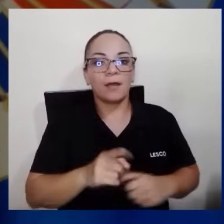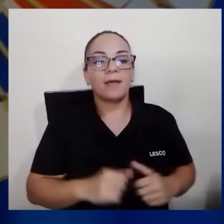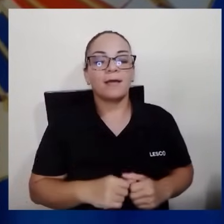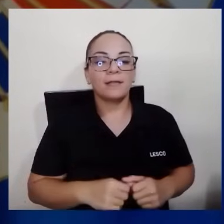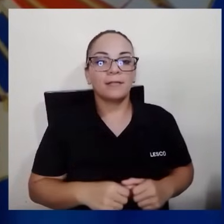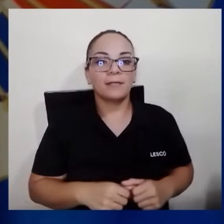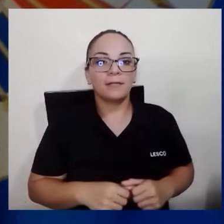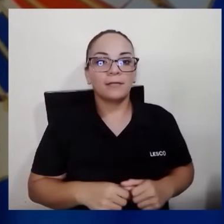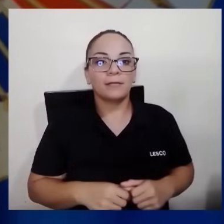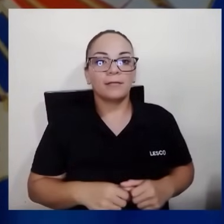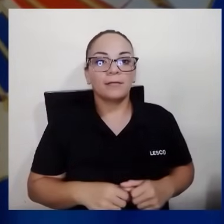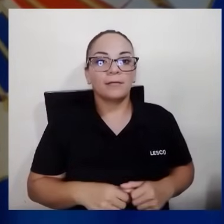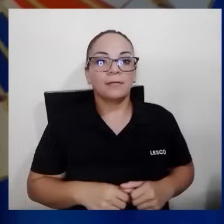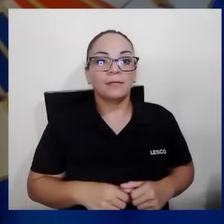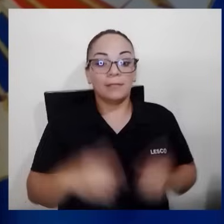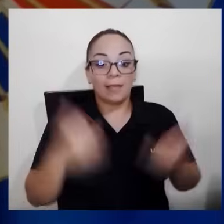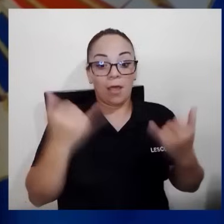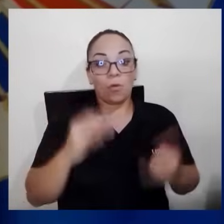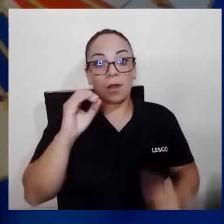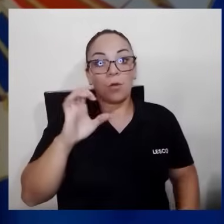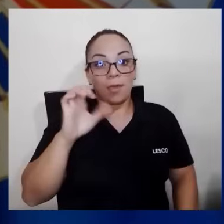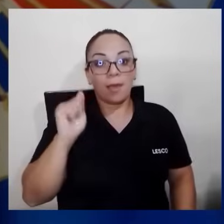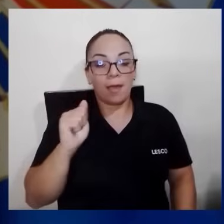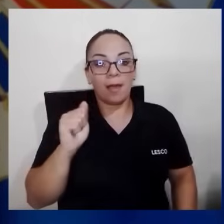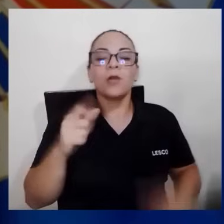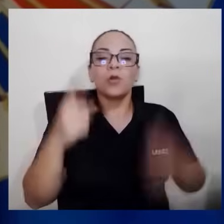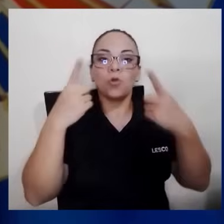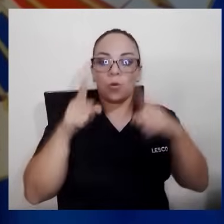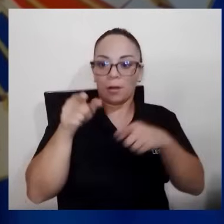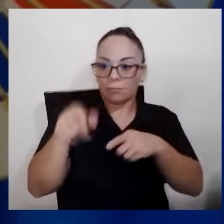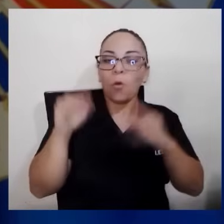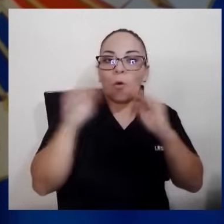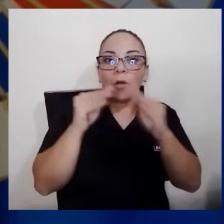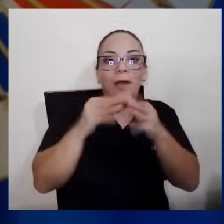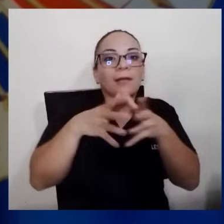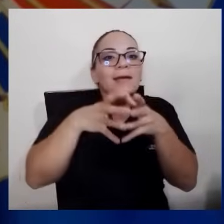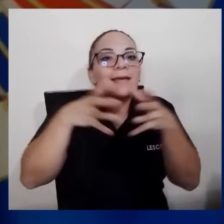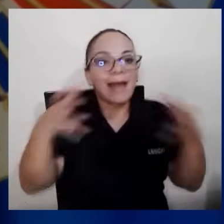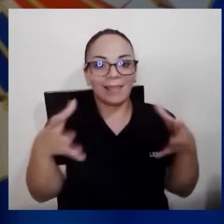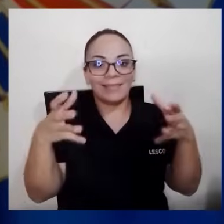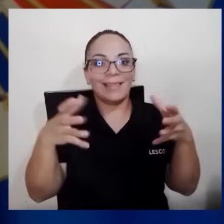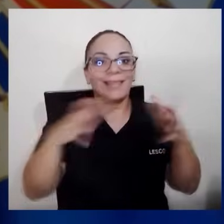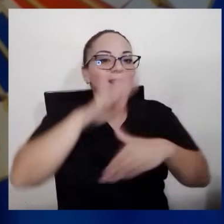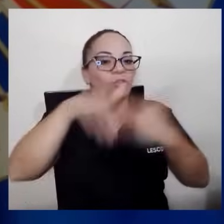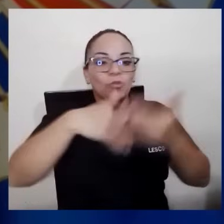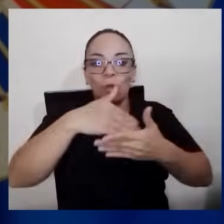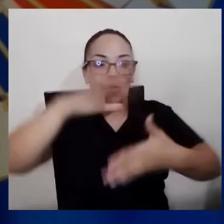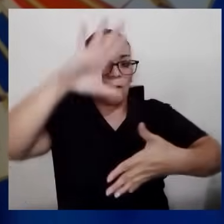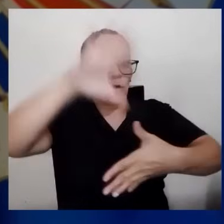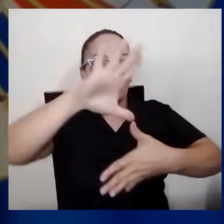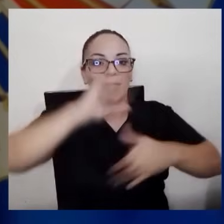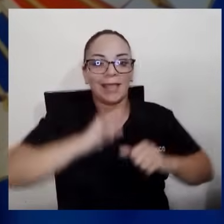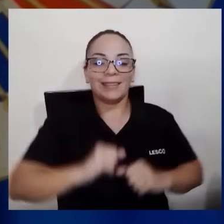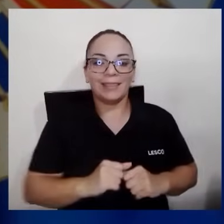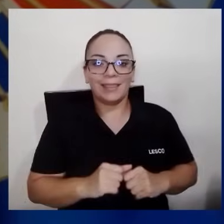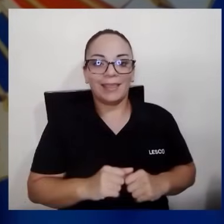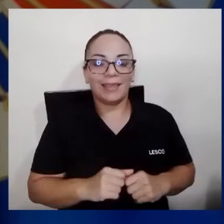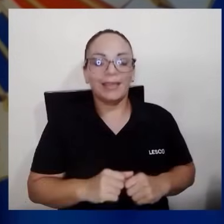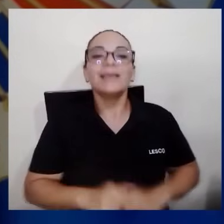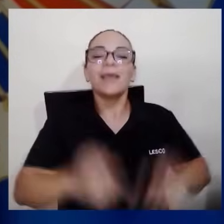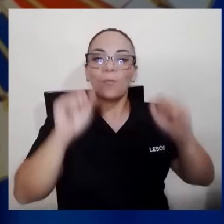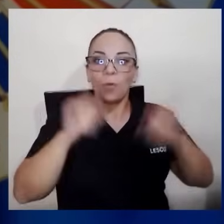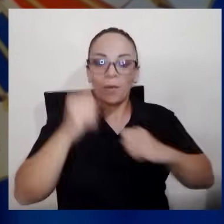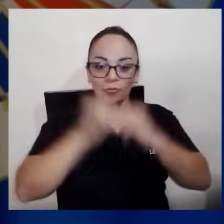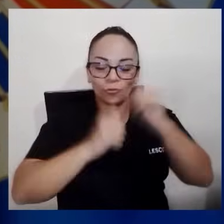uea en ese gran hogar del continente americano donde podamos construir el futuro